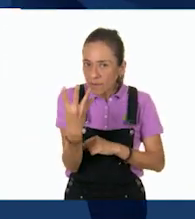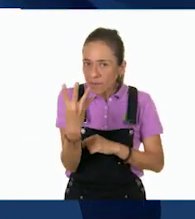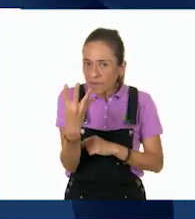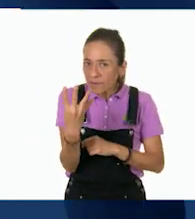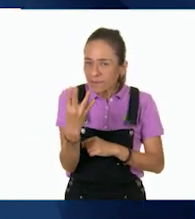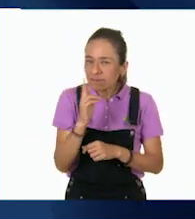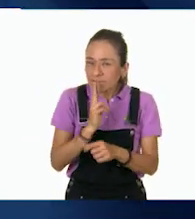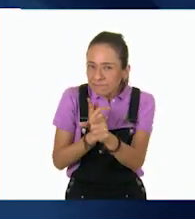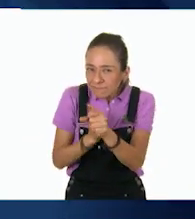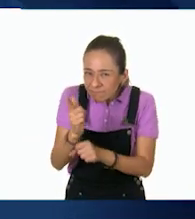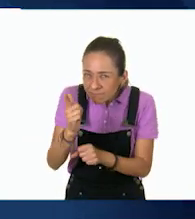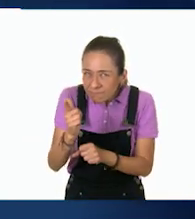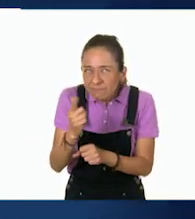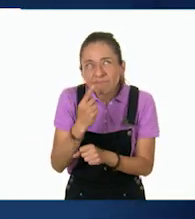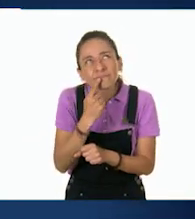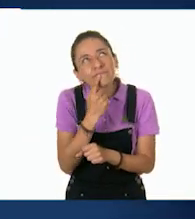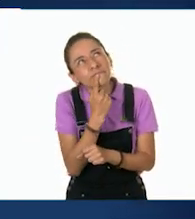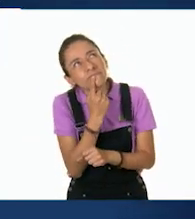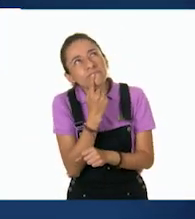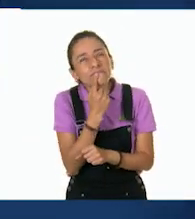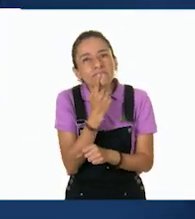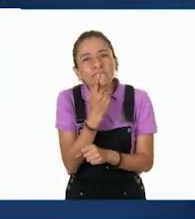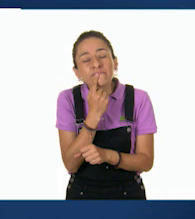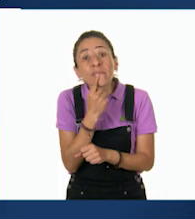4 y eso me da